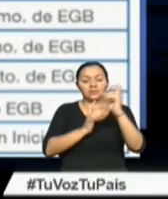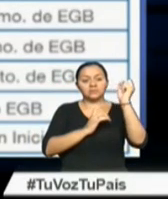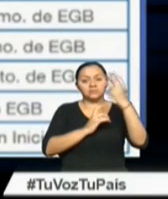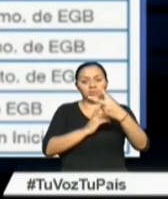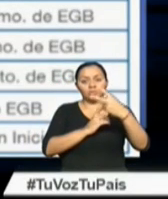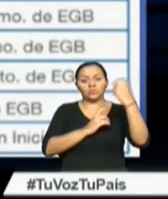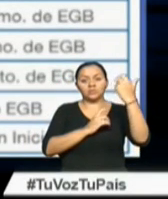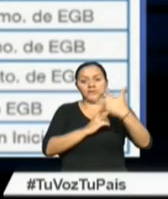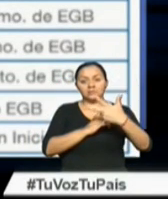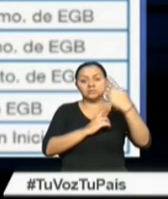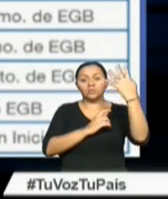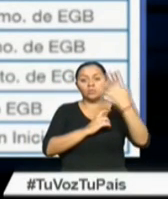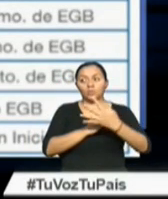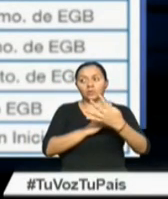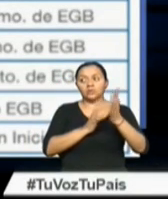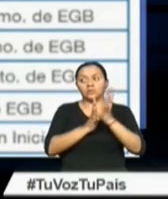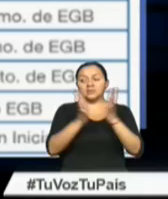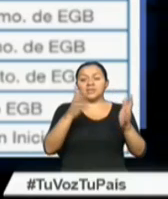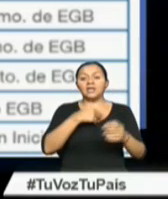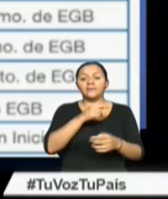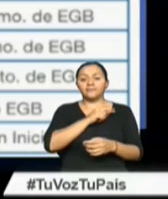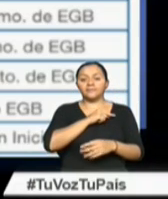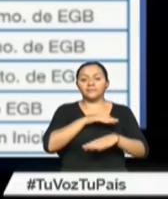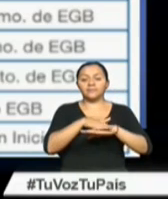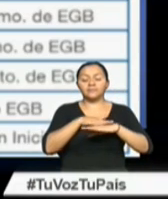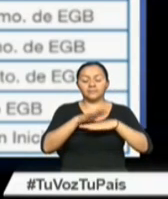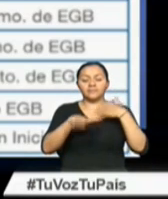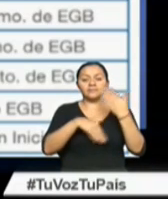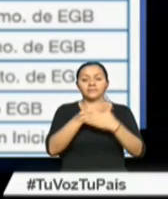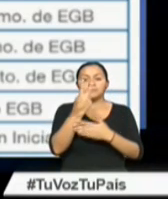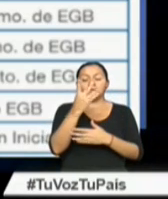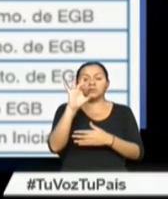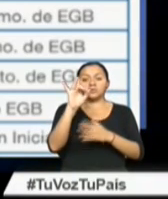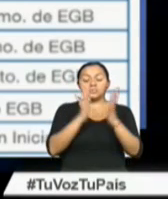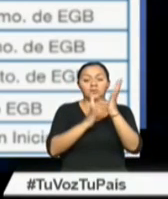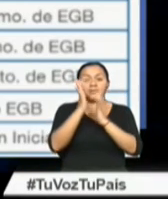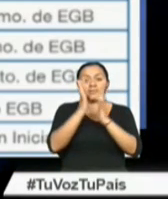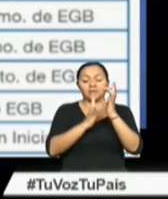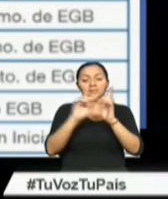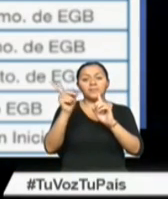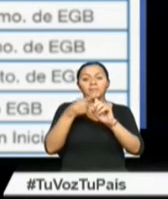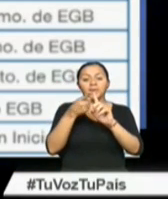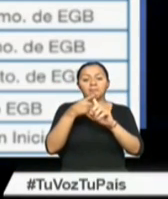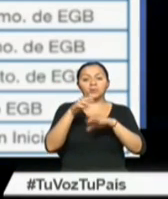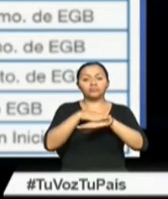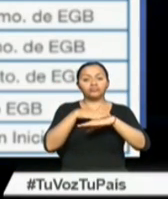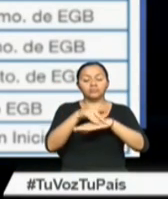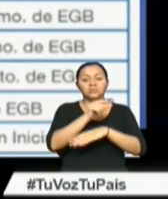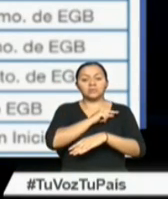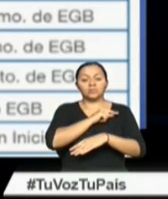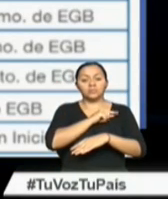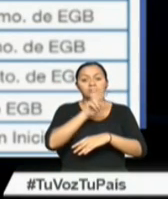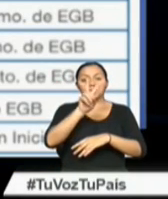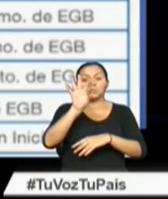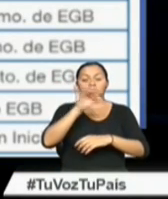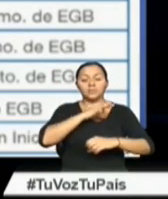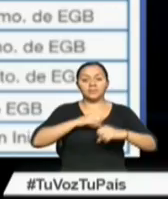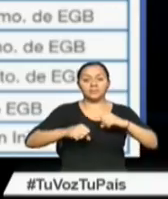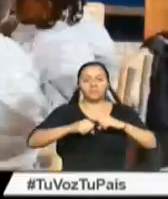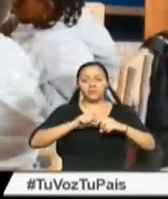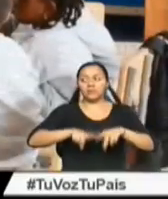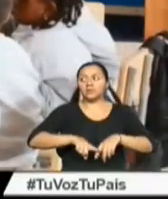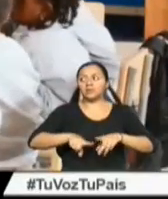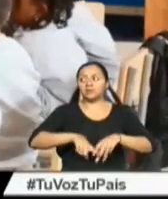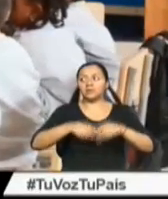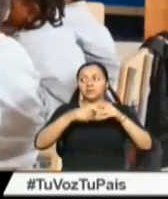y cuarto de educación general básica. 28 de abril, primero de educación general básica. Y 29 de mayo, educación